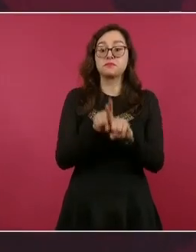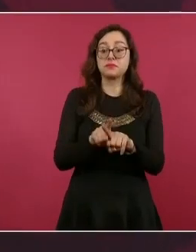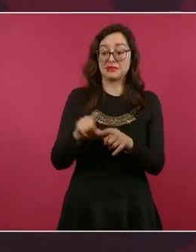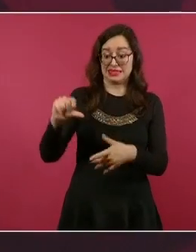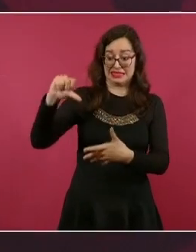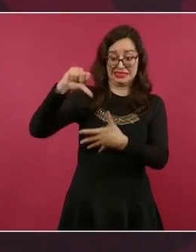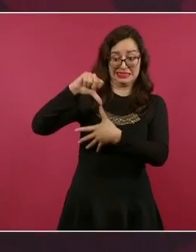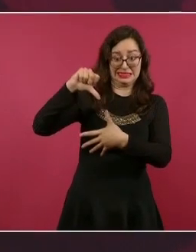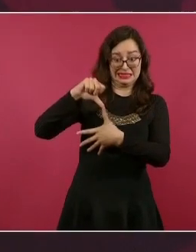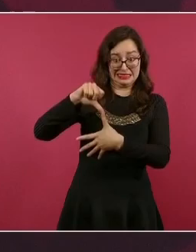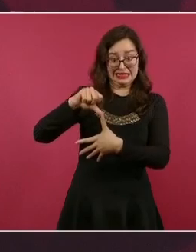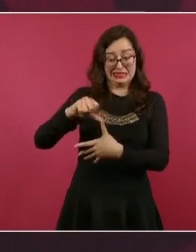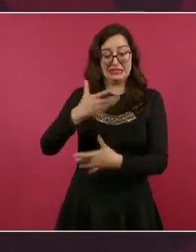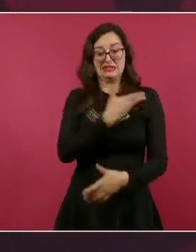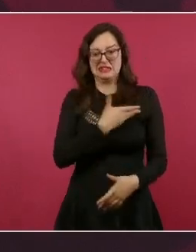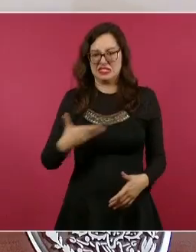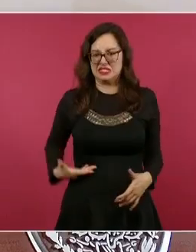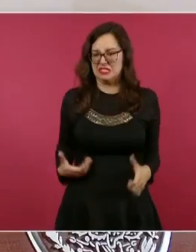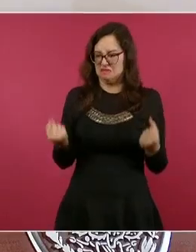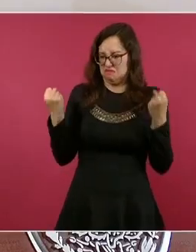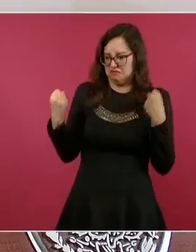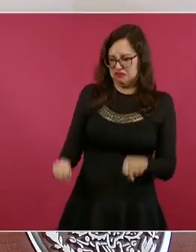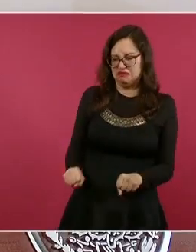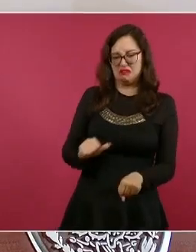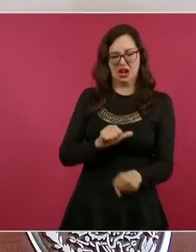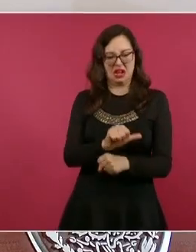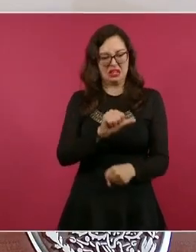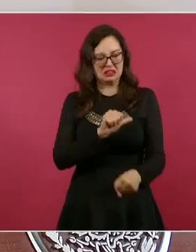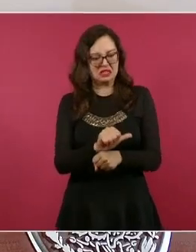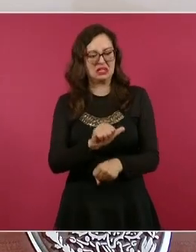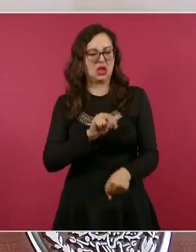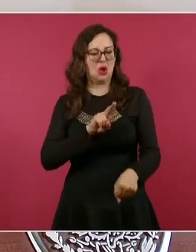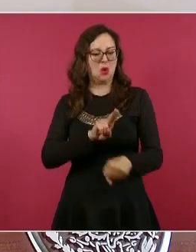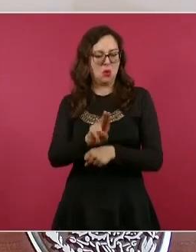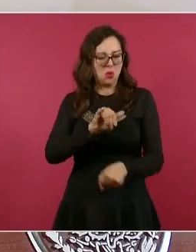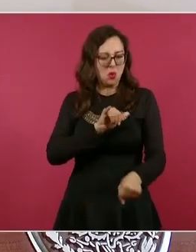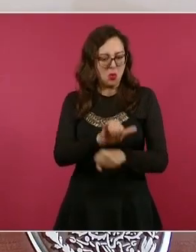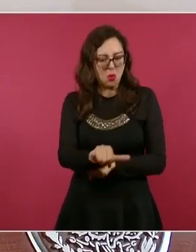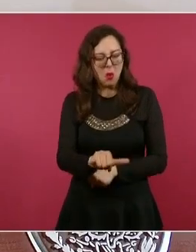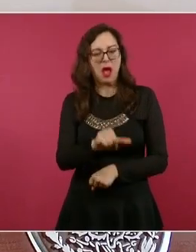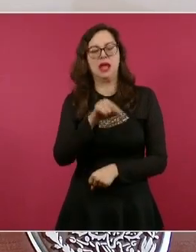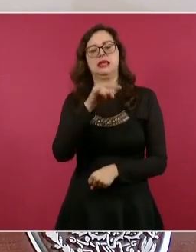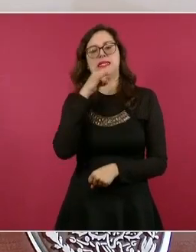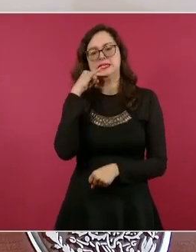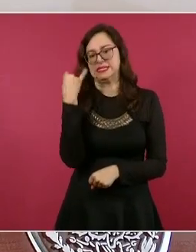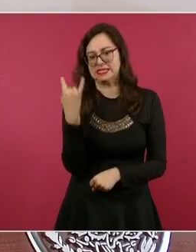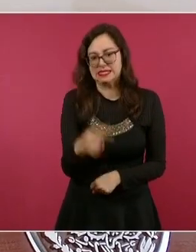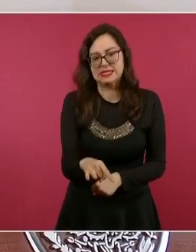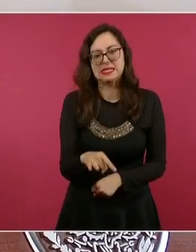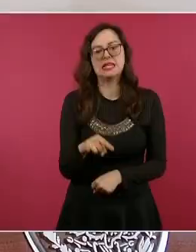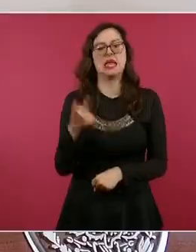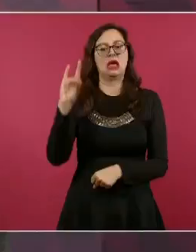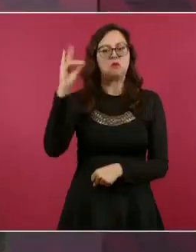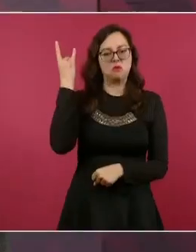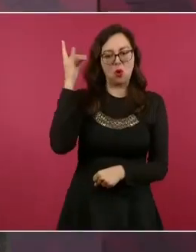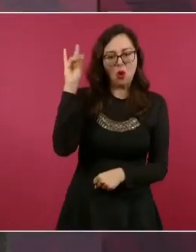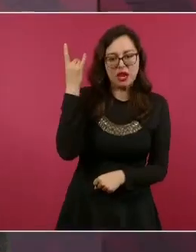daño causaron en Argentina, en Uruguay, en Chile, en